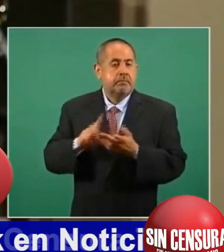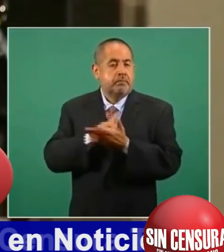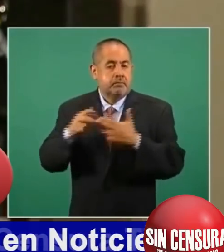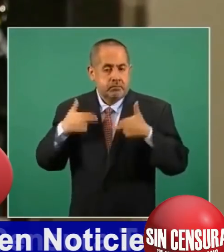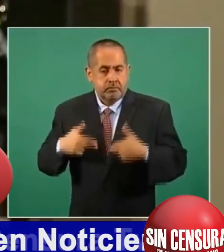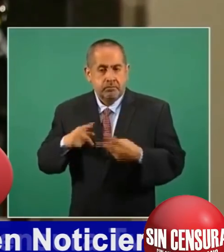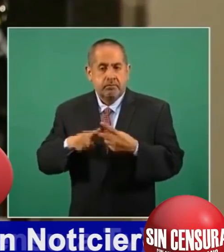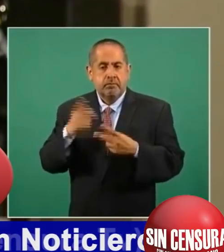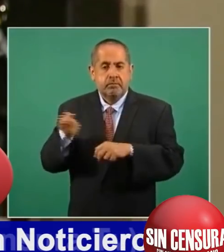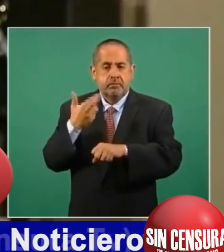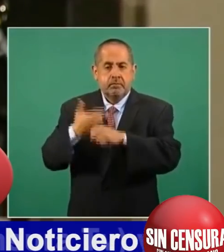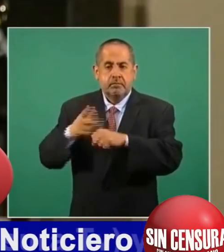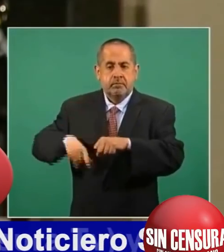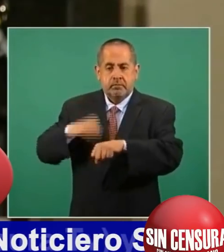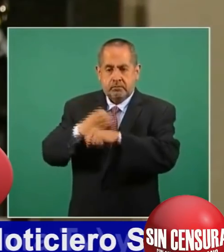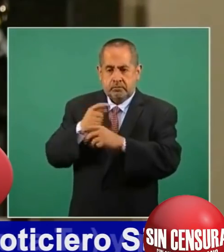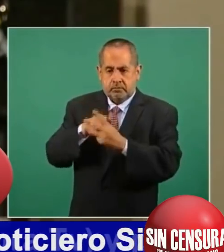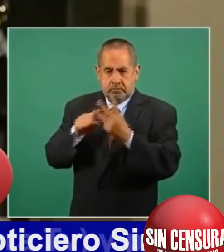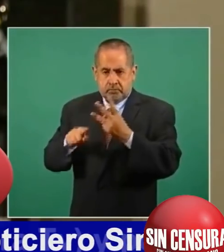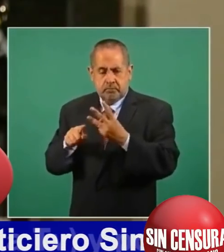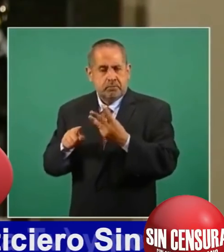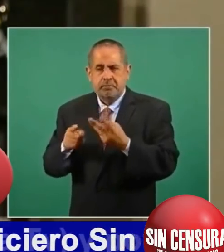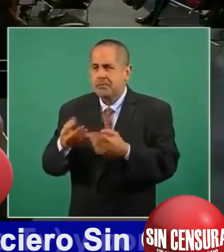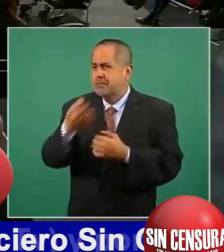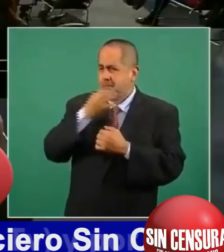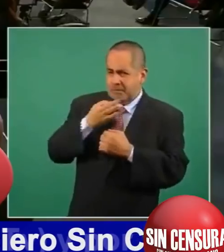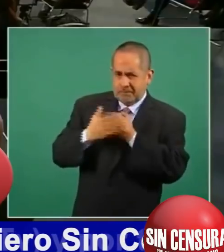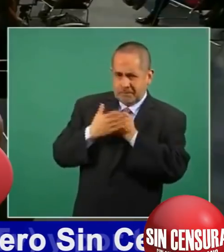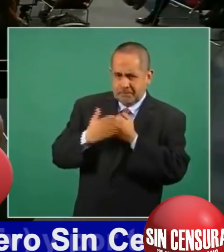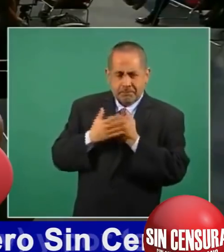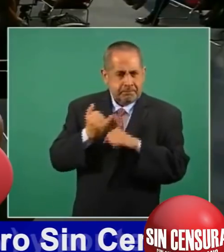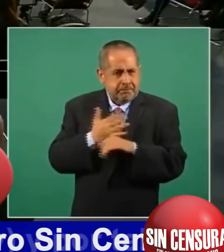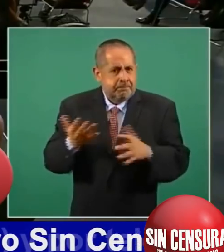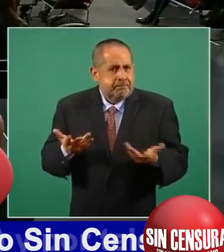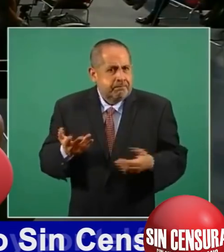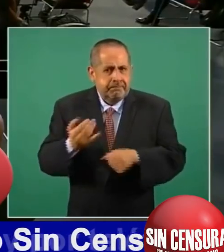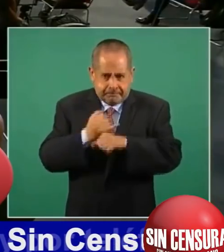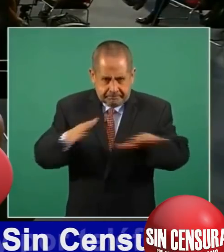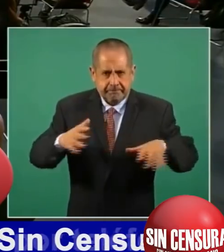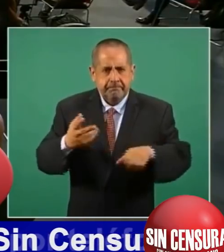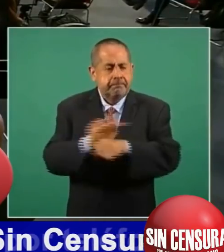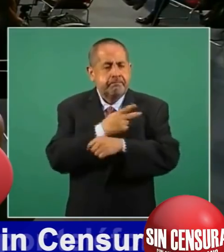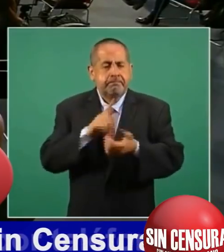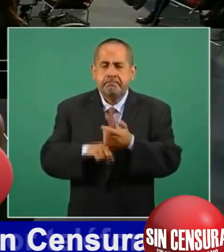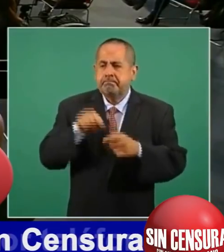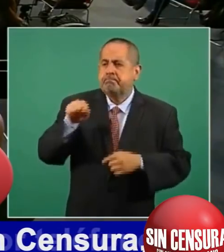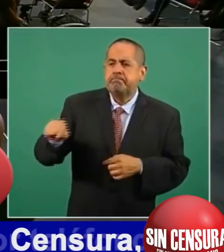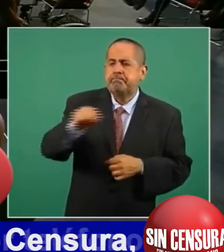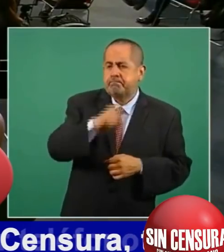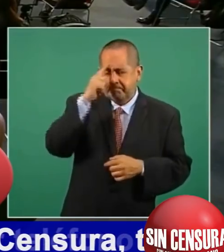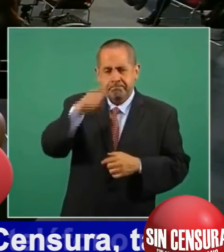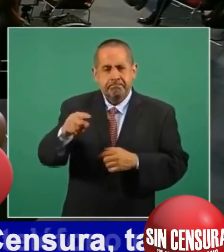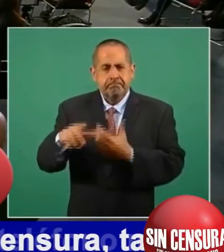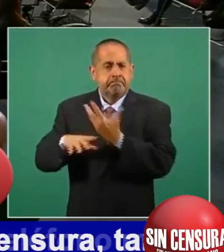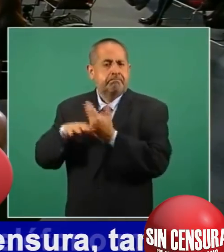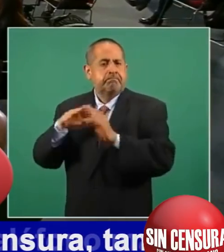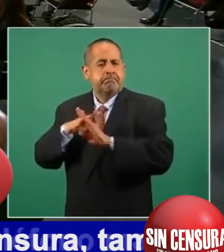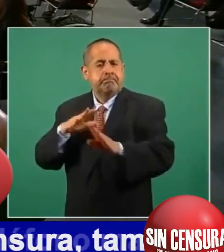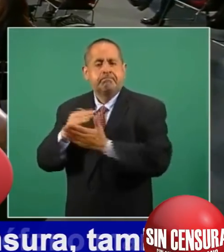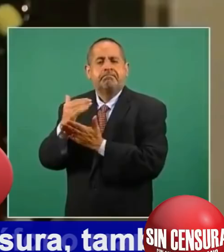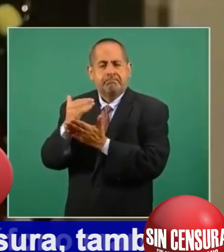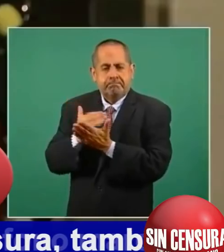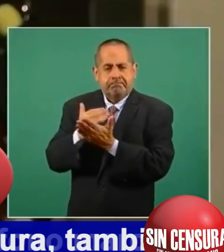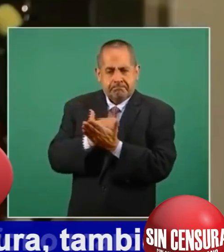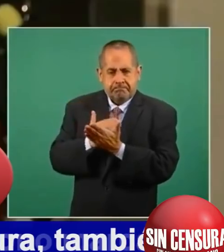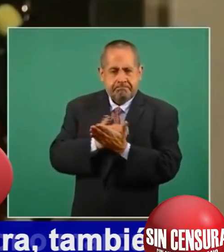de Gobernación nos informen sobre cómo avanzan los proyectos para erradicar o para reducir la migración